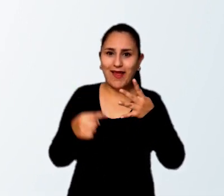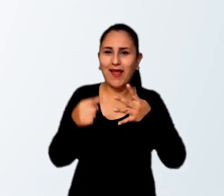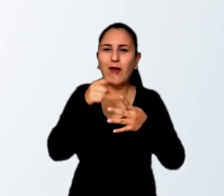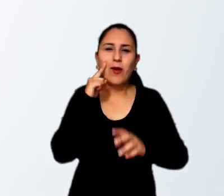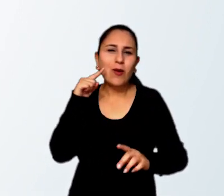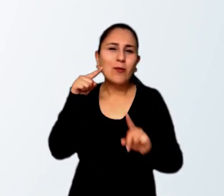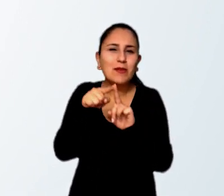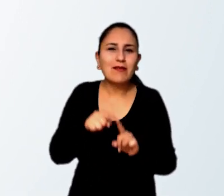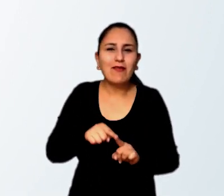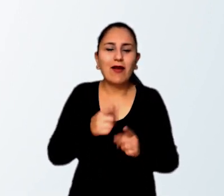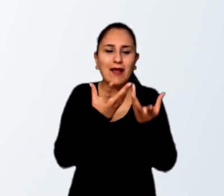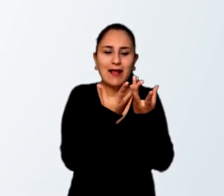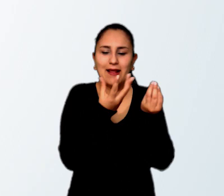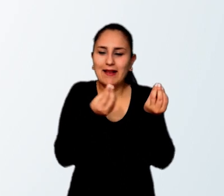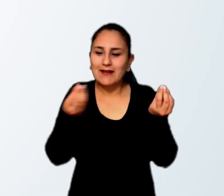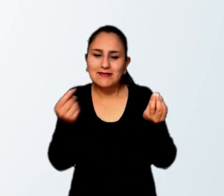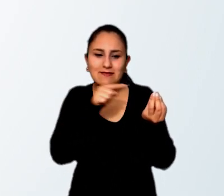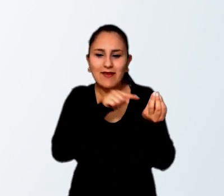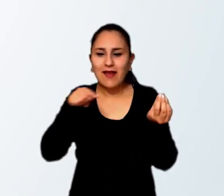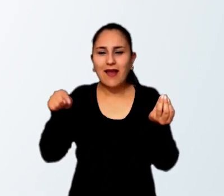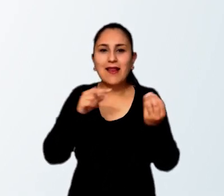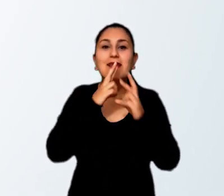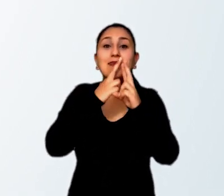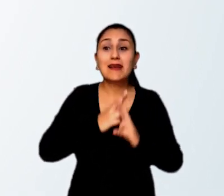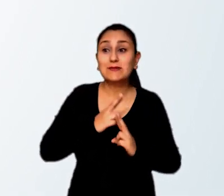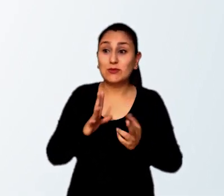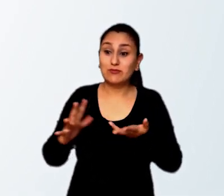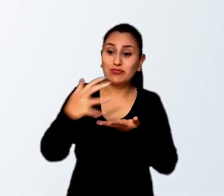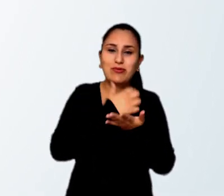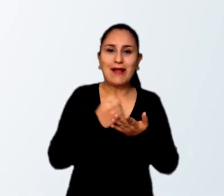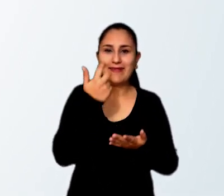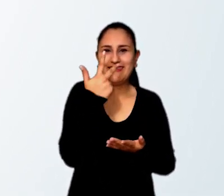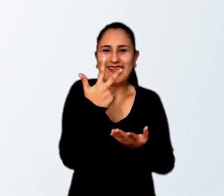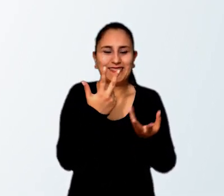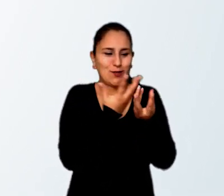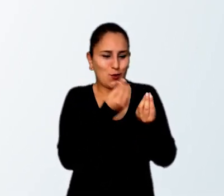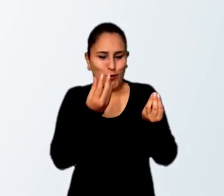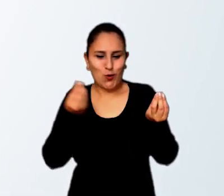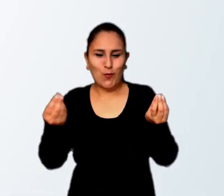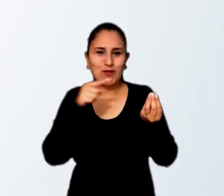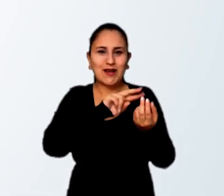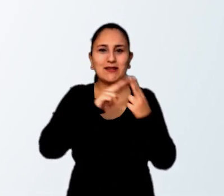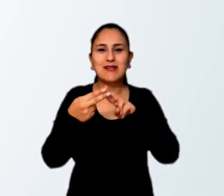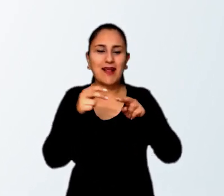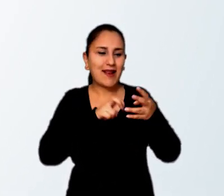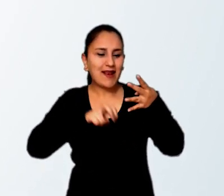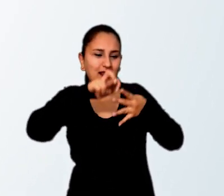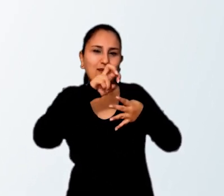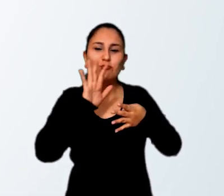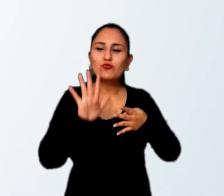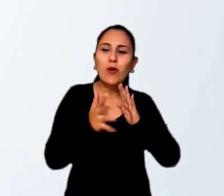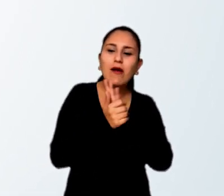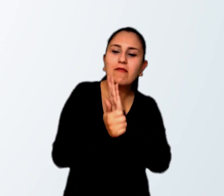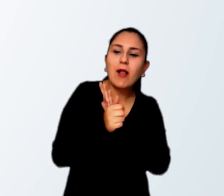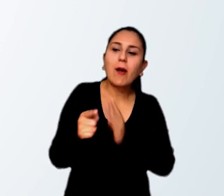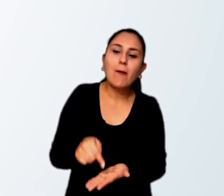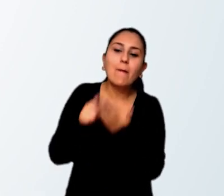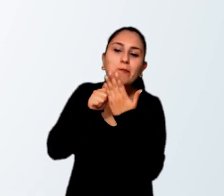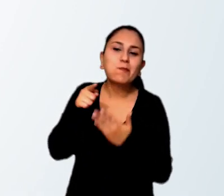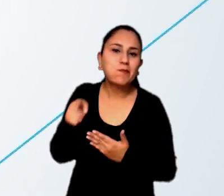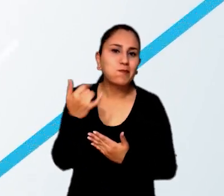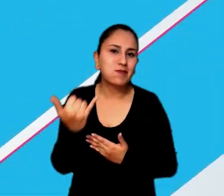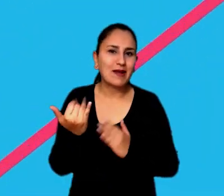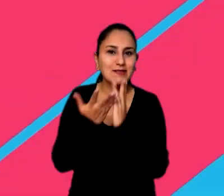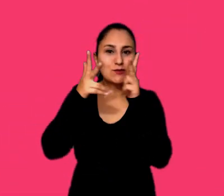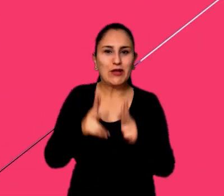clasificar las respuestas en tres grupos en relación con el grado de habilidad demostrado por el estudiante al responder